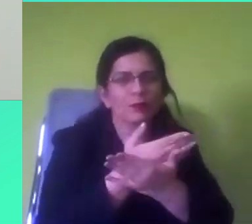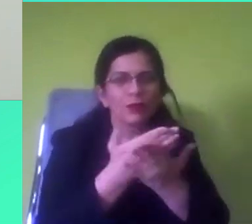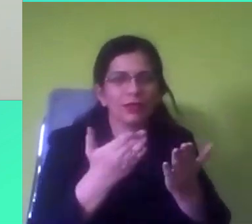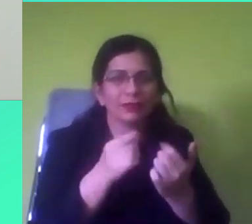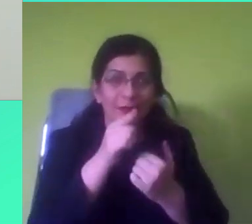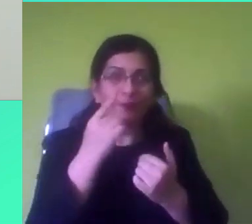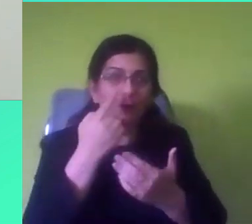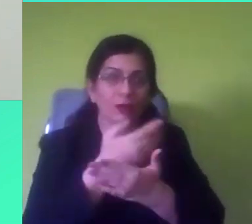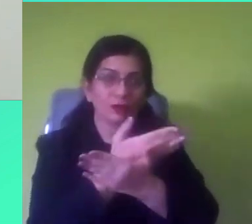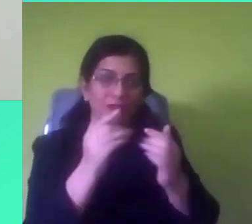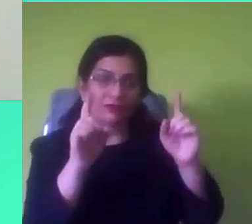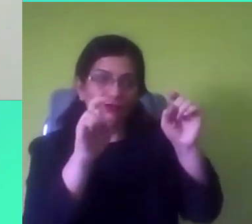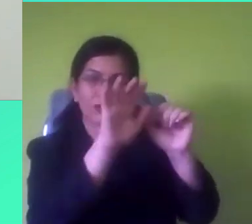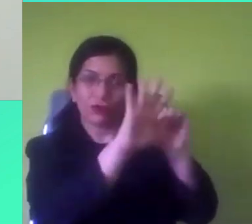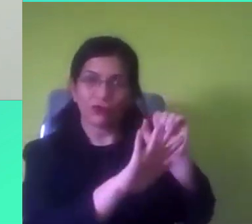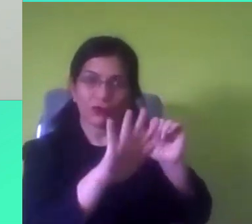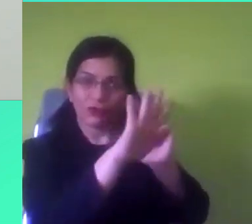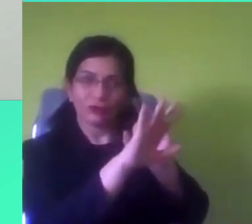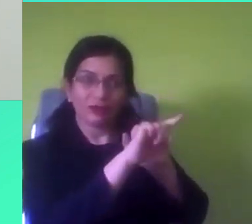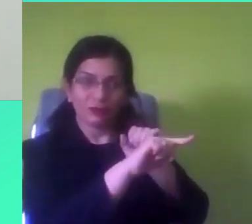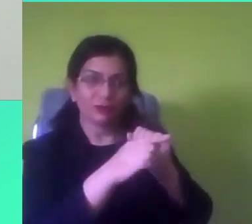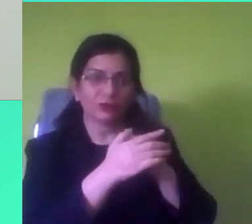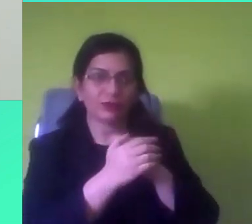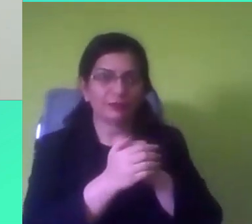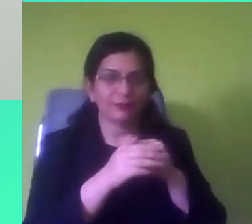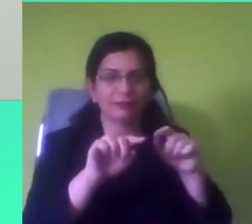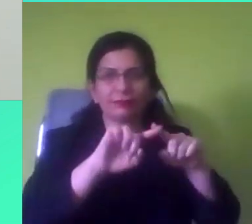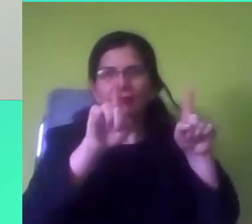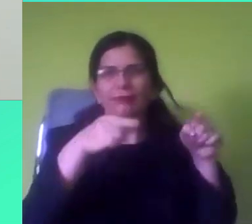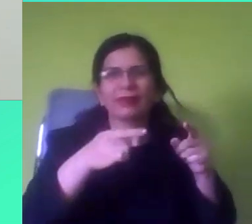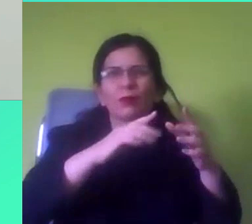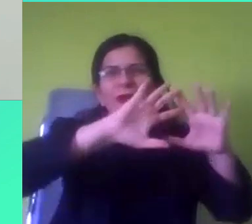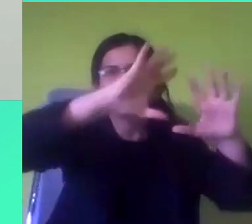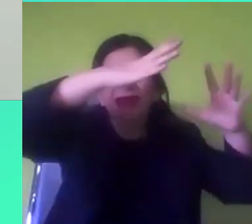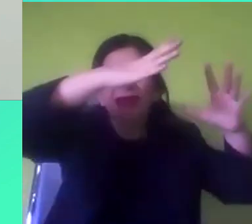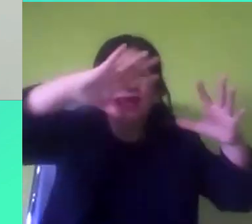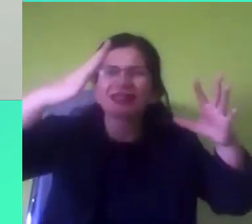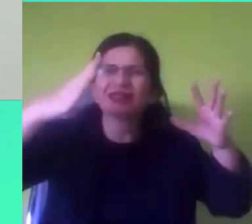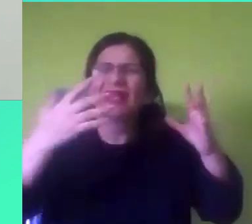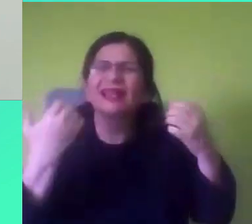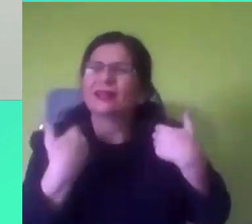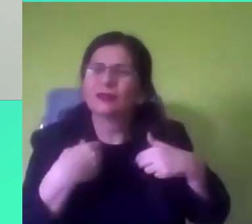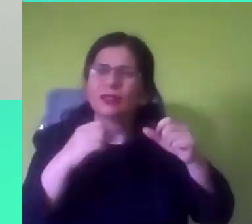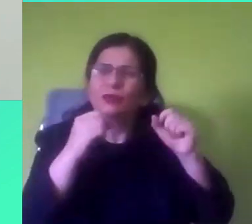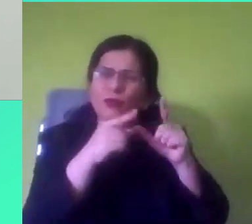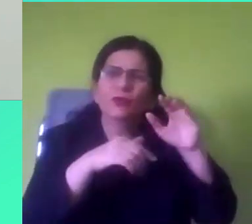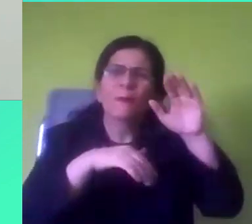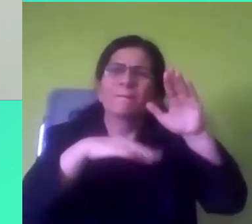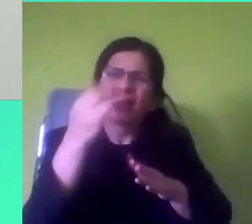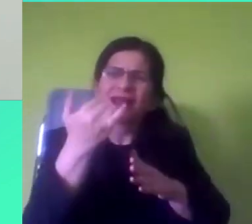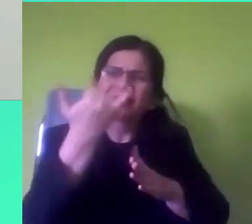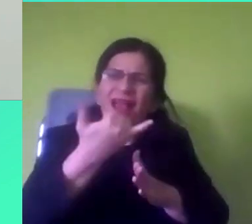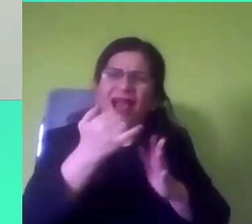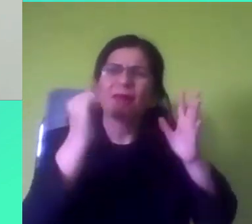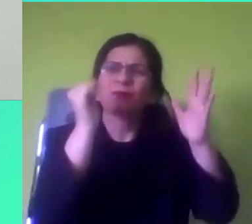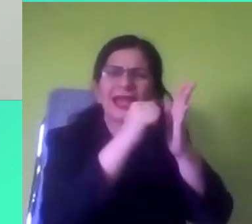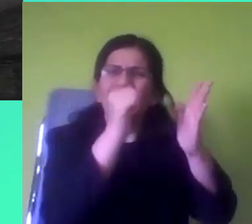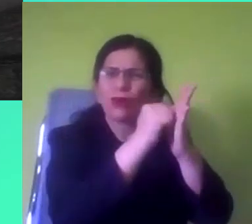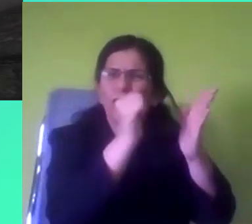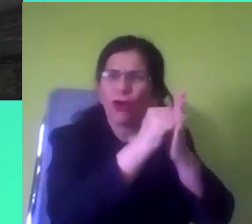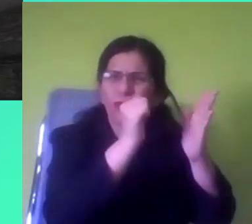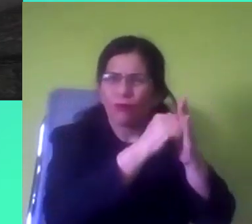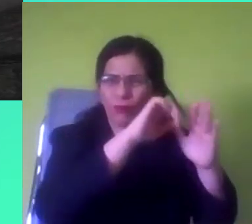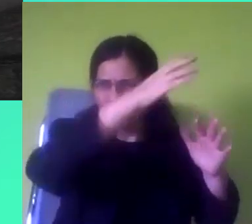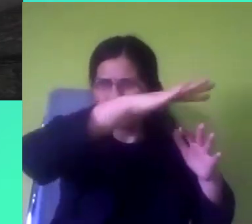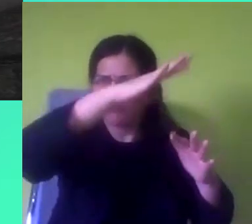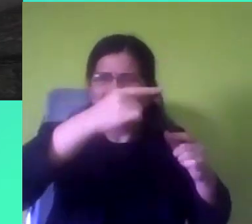Donde vemos esta gran densidad, en concreto en Andes centrales, de glaciares de escombros, donde hay un gran número de glaciares con tamaños